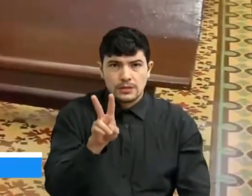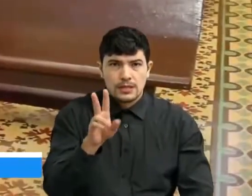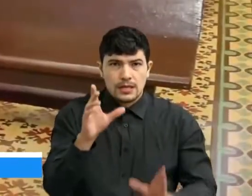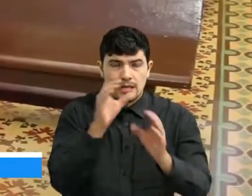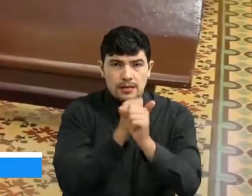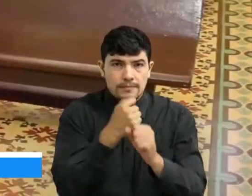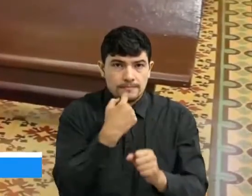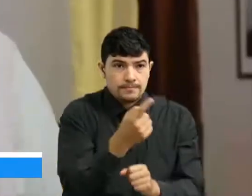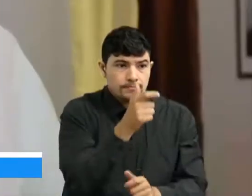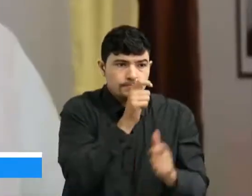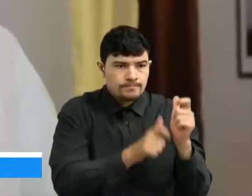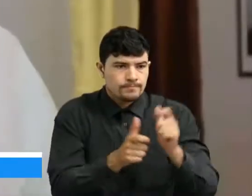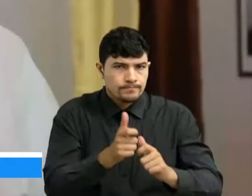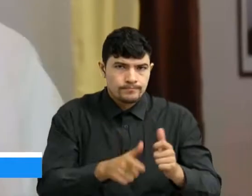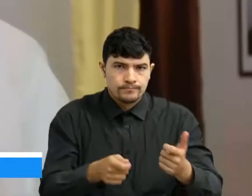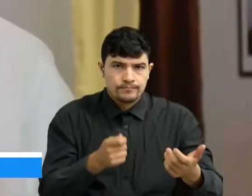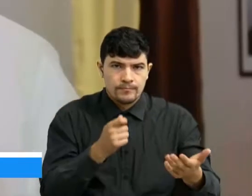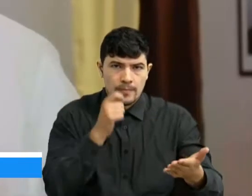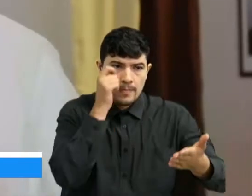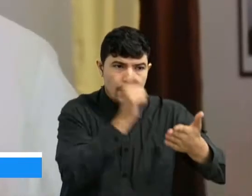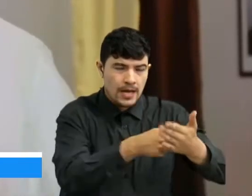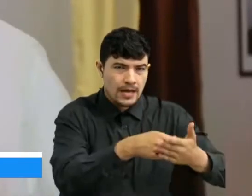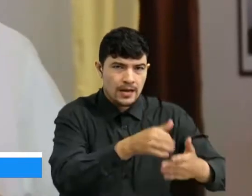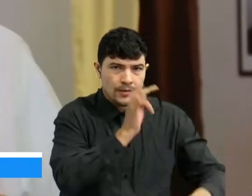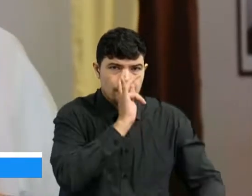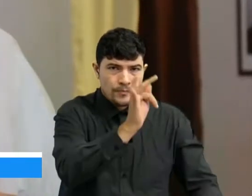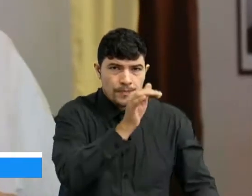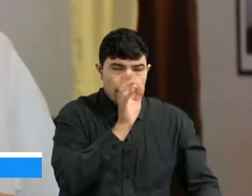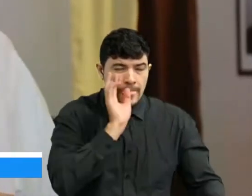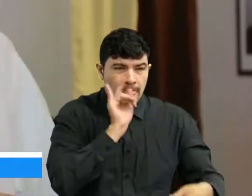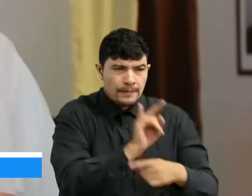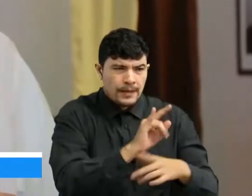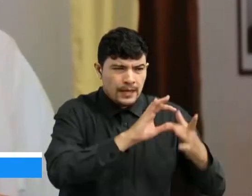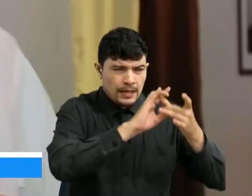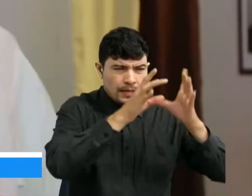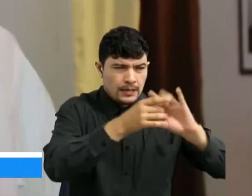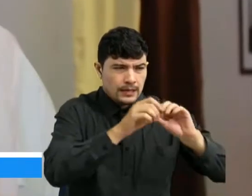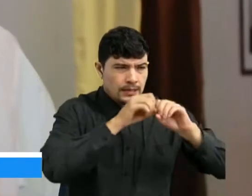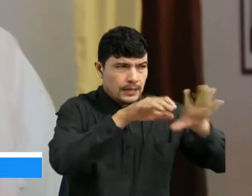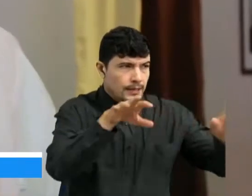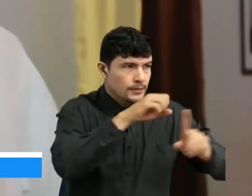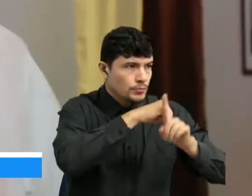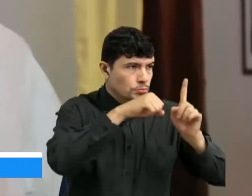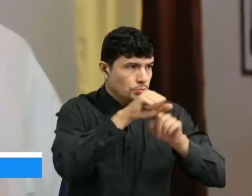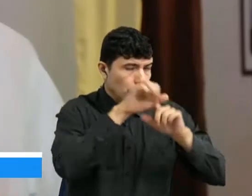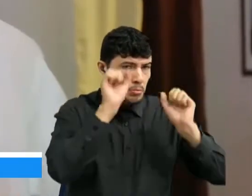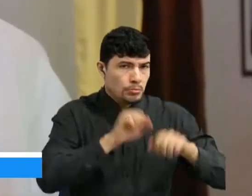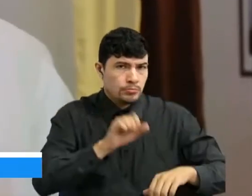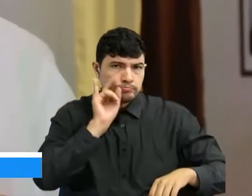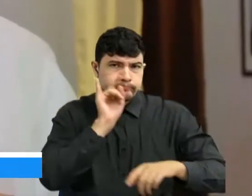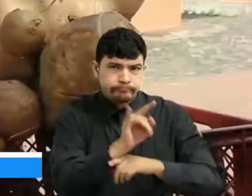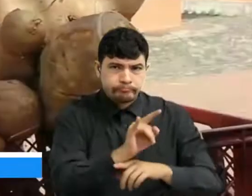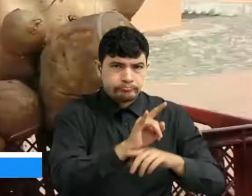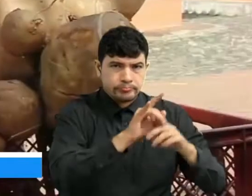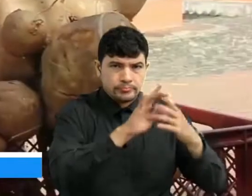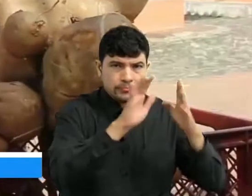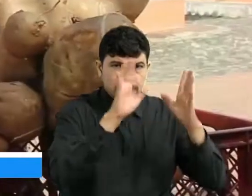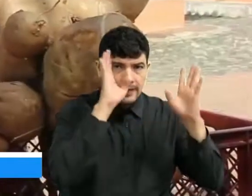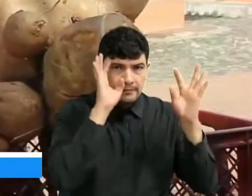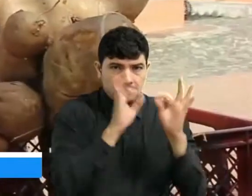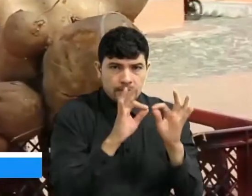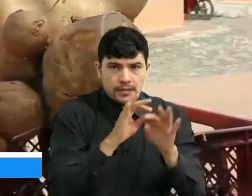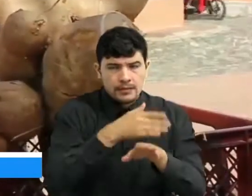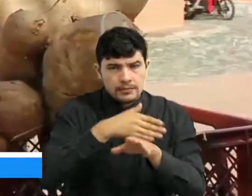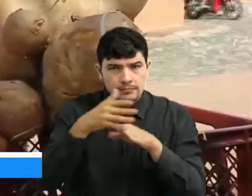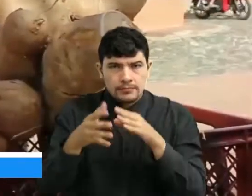tenían que pagar promesas que vean por las redes sociales la Santa Misa y que ya habrá tiempo para cumplir esa promesa. Otro de